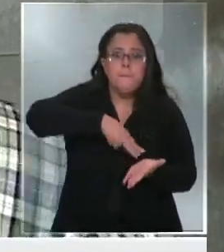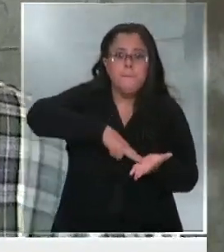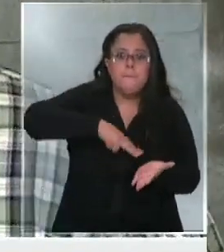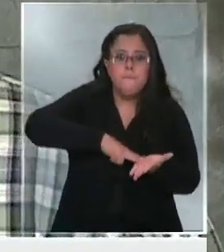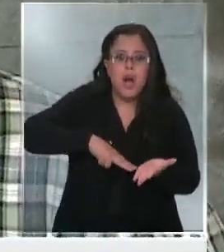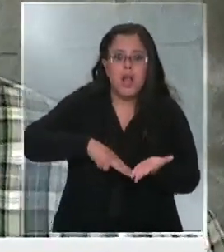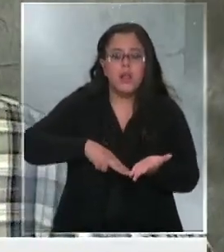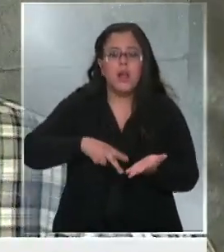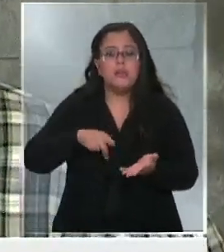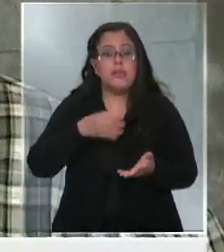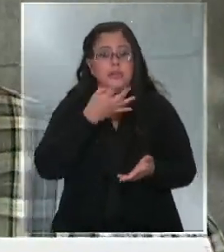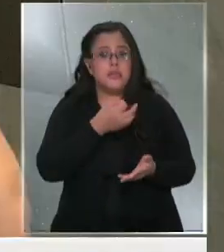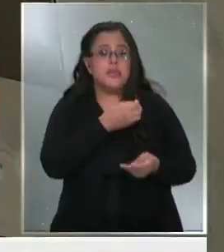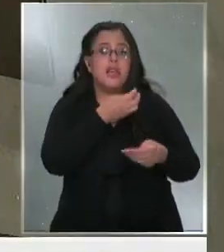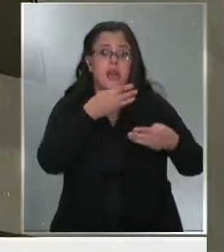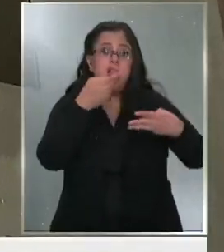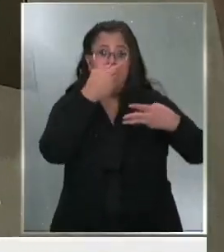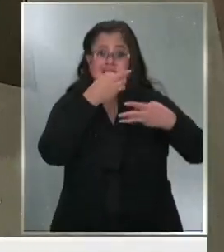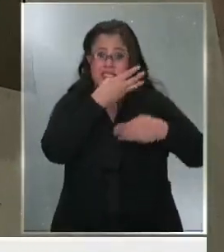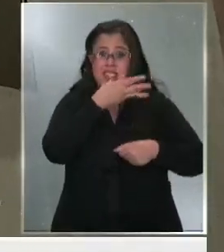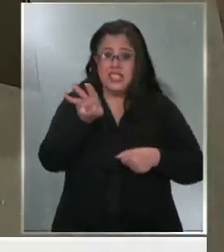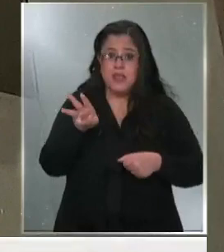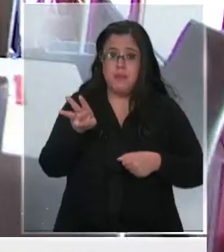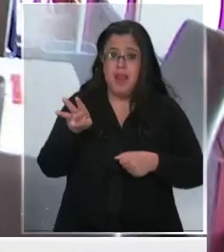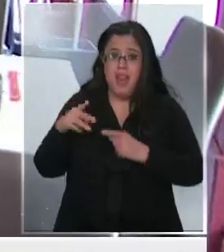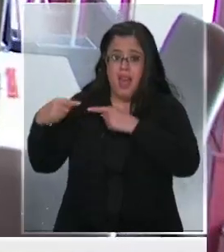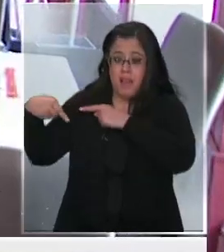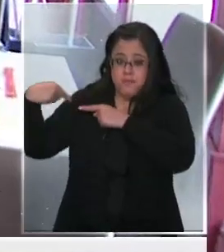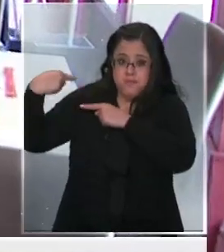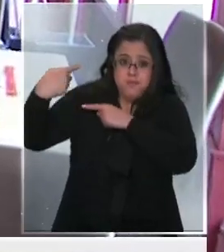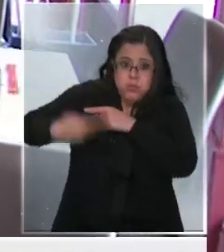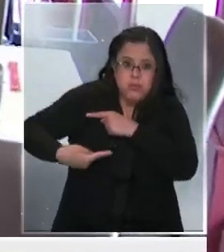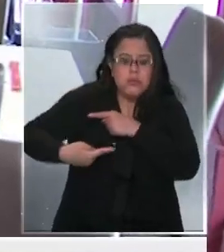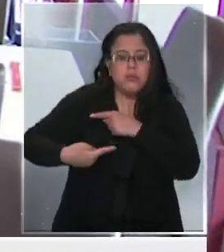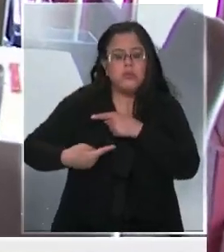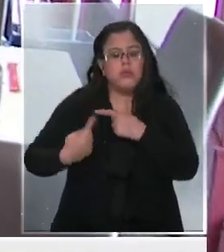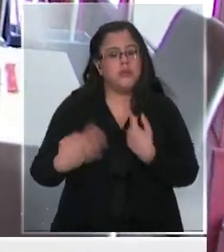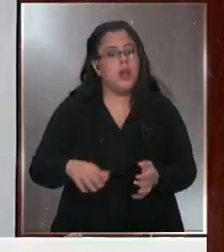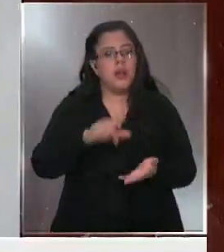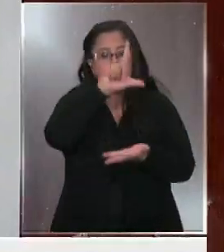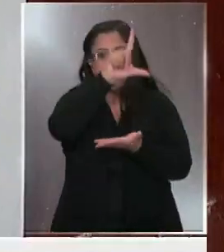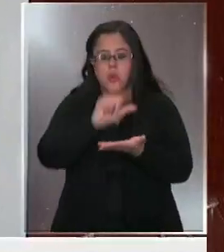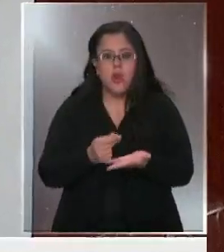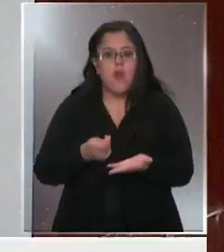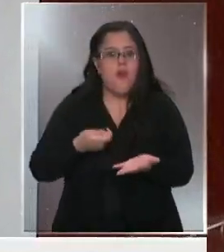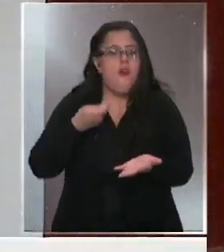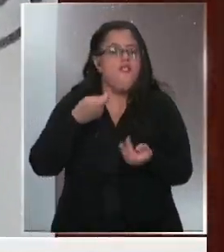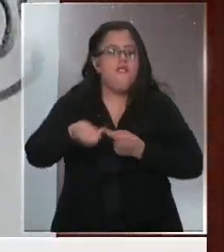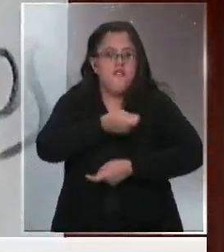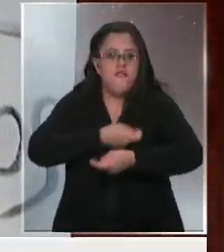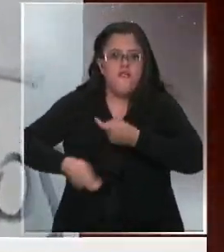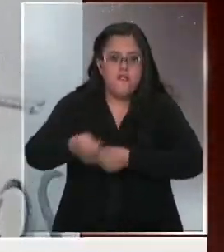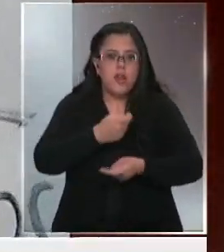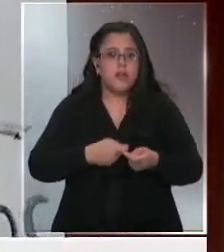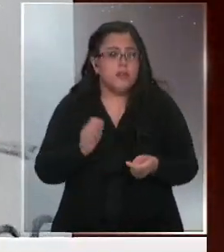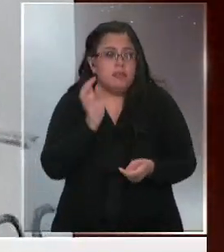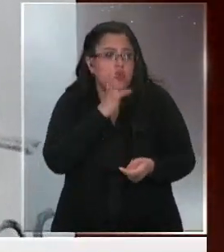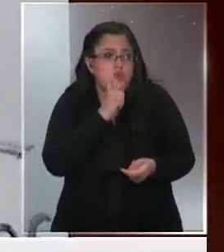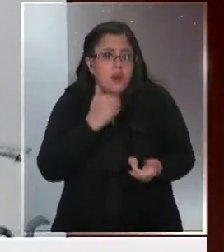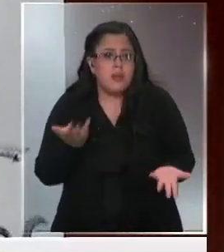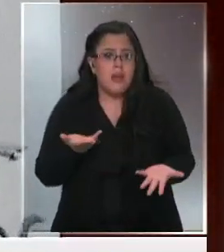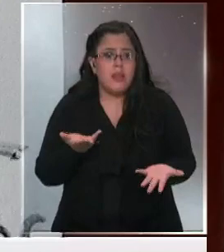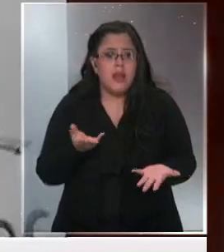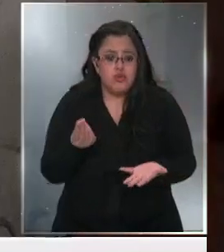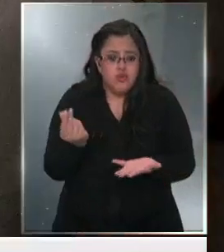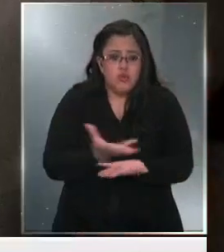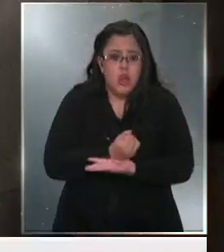que estas últimas tres semanas sus ventas han caído en un 60%, además de ya casi no tener liquidez. Me pagaban